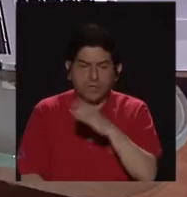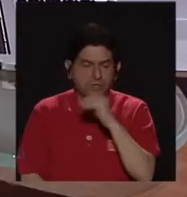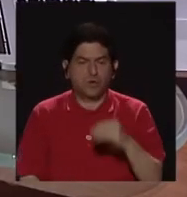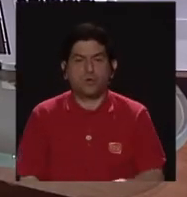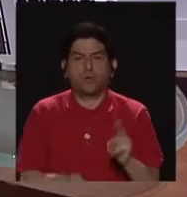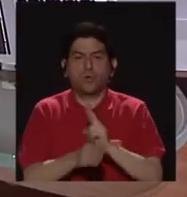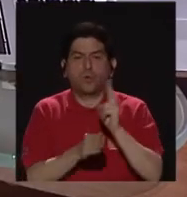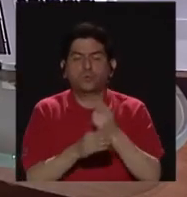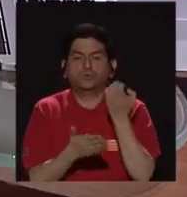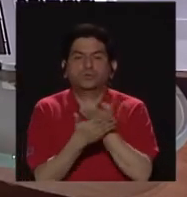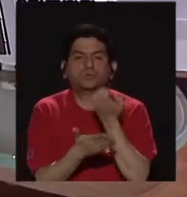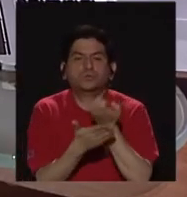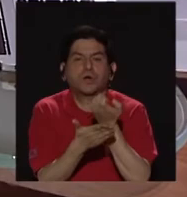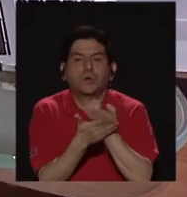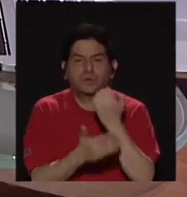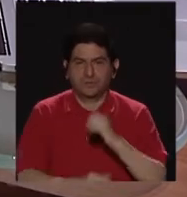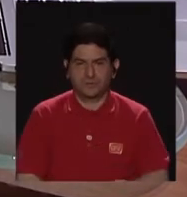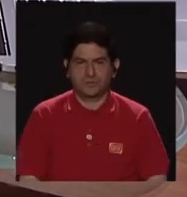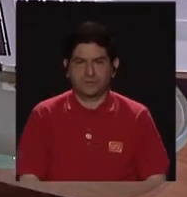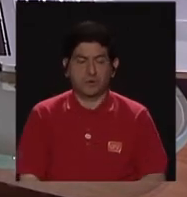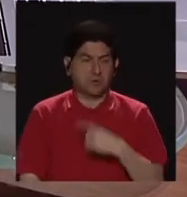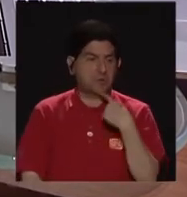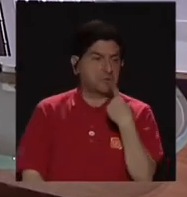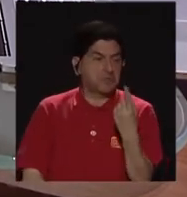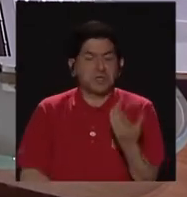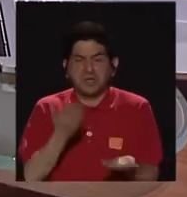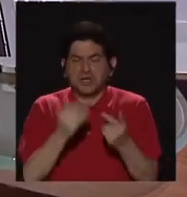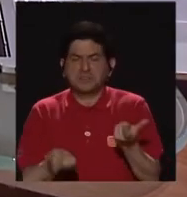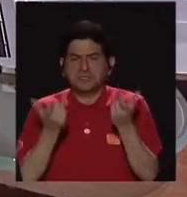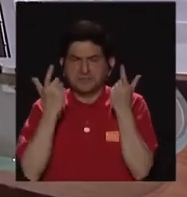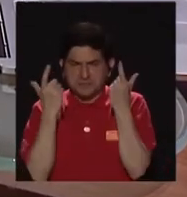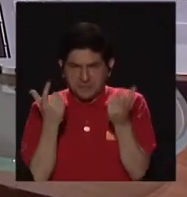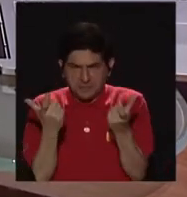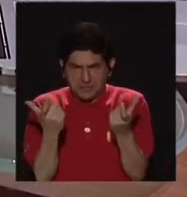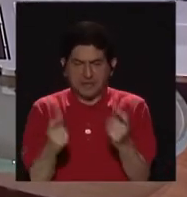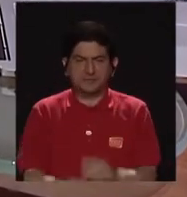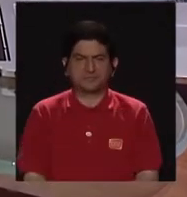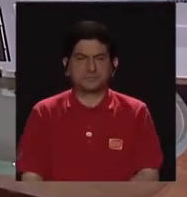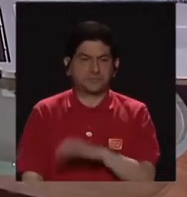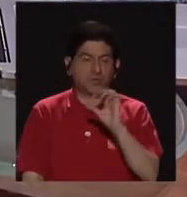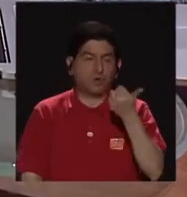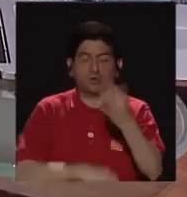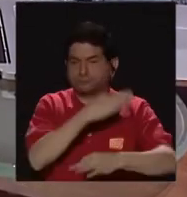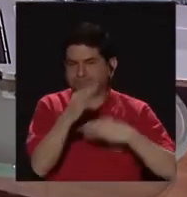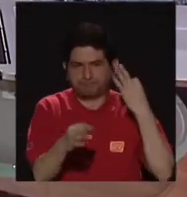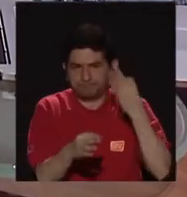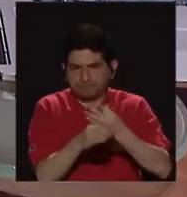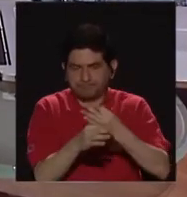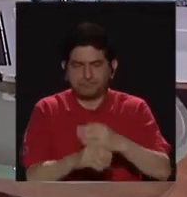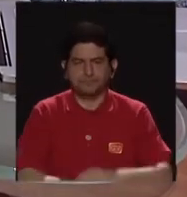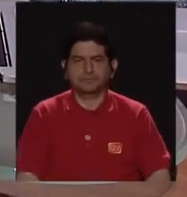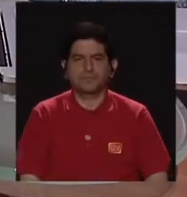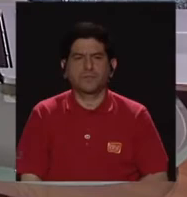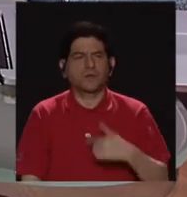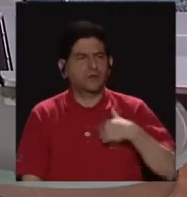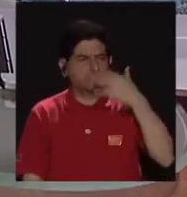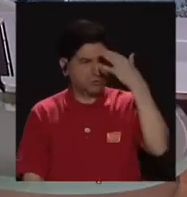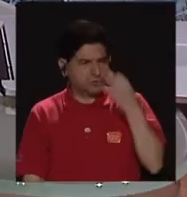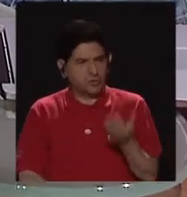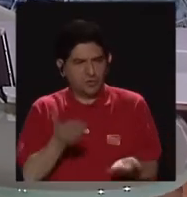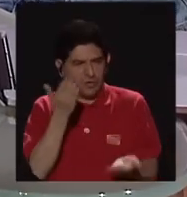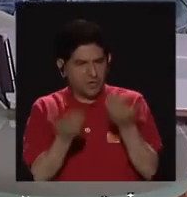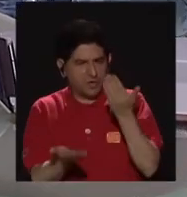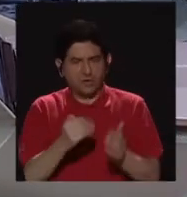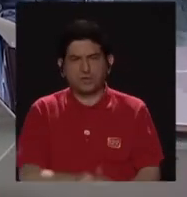económicos verdad llámese capitalismo y demás verdad bueno yo creo que digamos